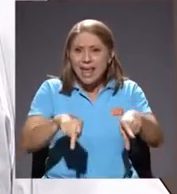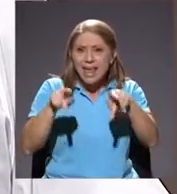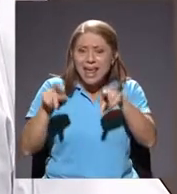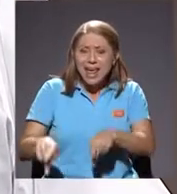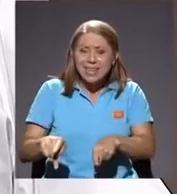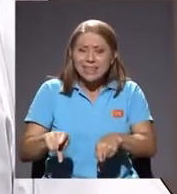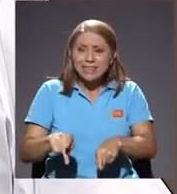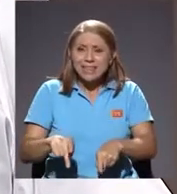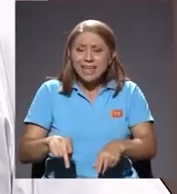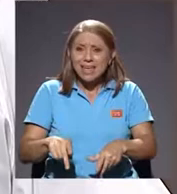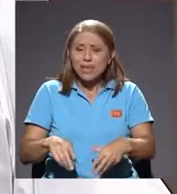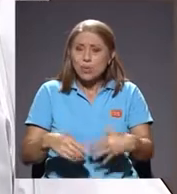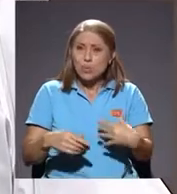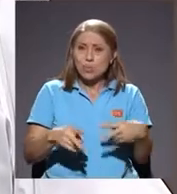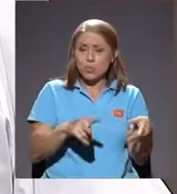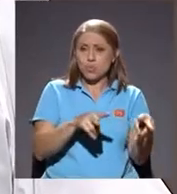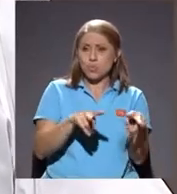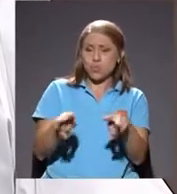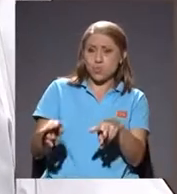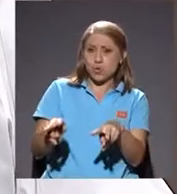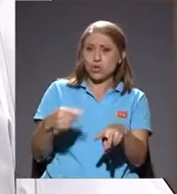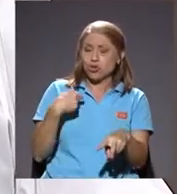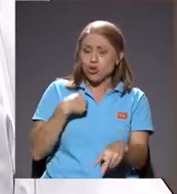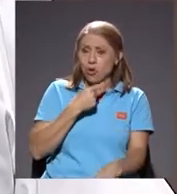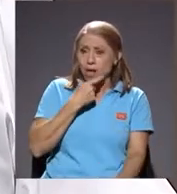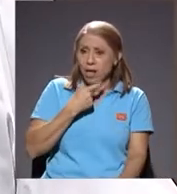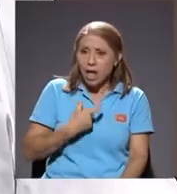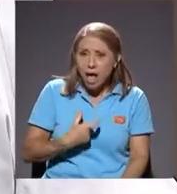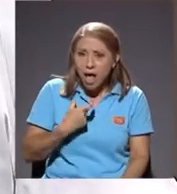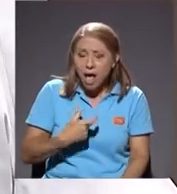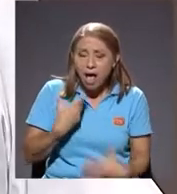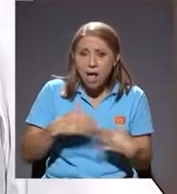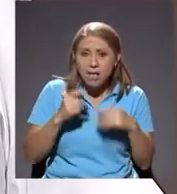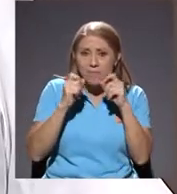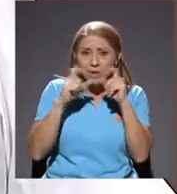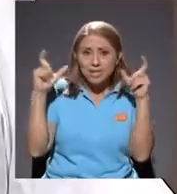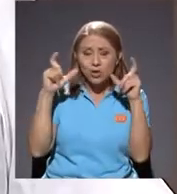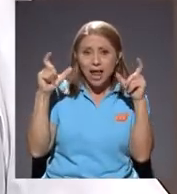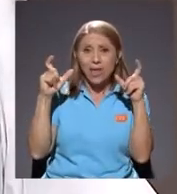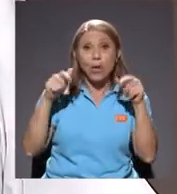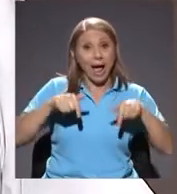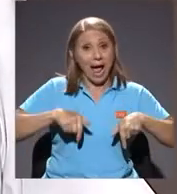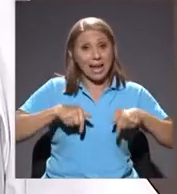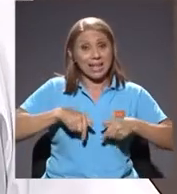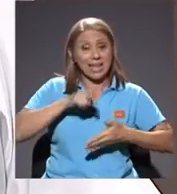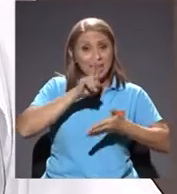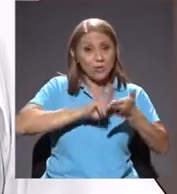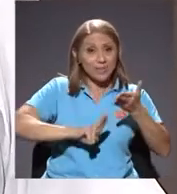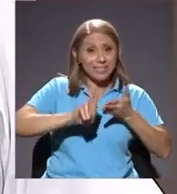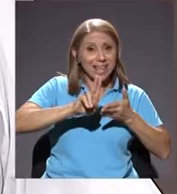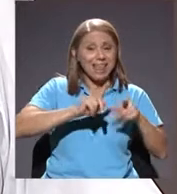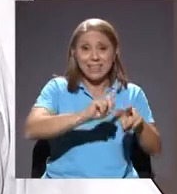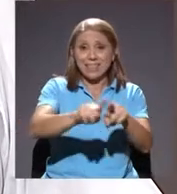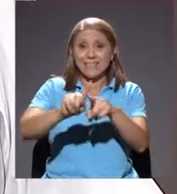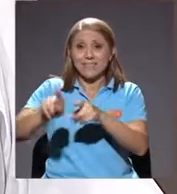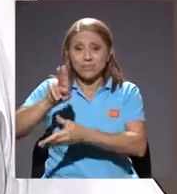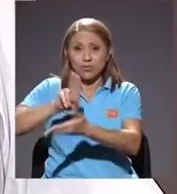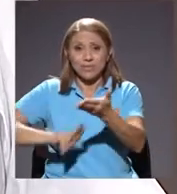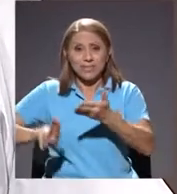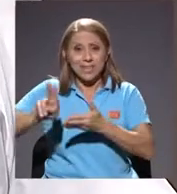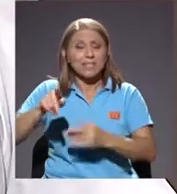me han dejado muy impresionado muy gratamente impresionado aquí en la universidad en las universidades y ustedes lo